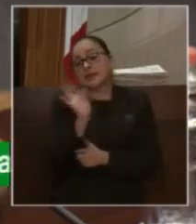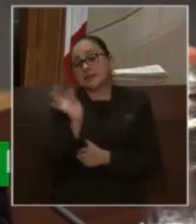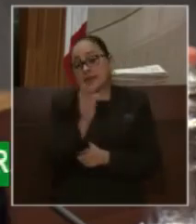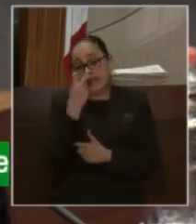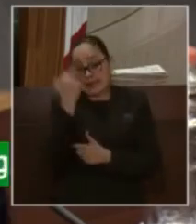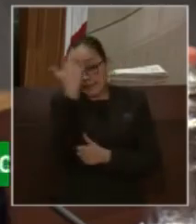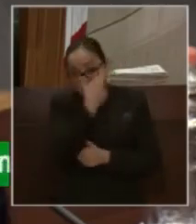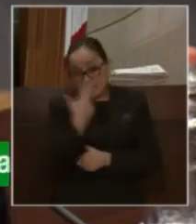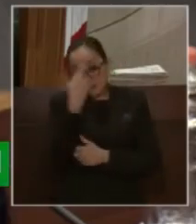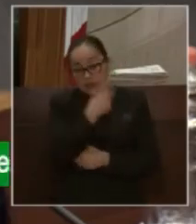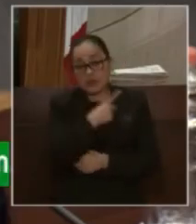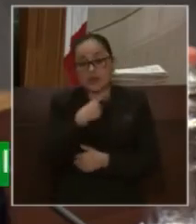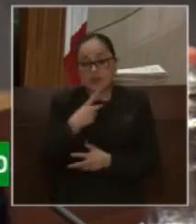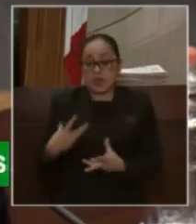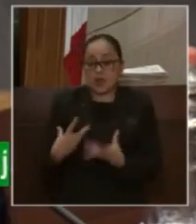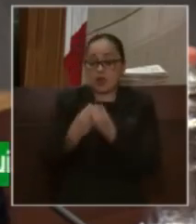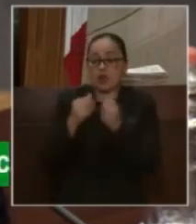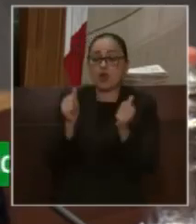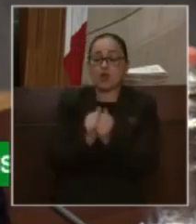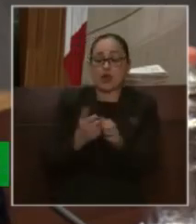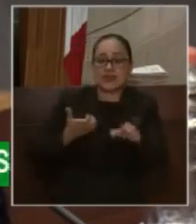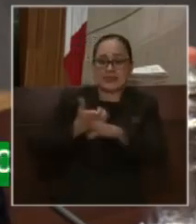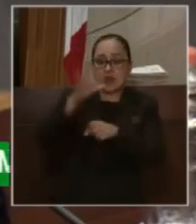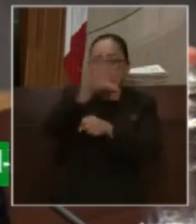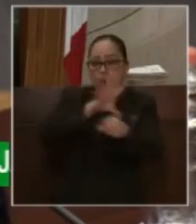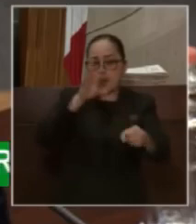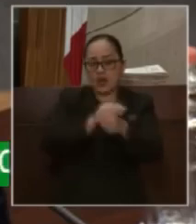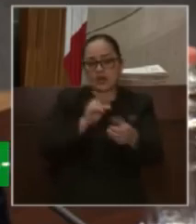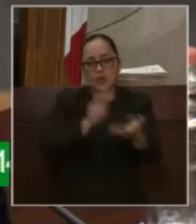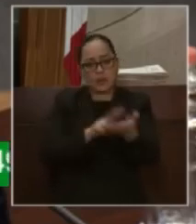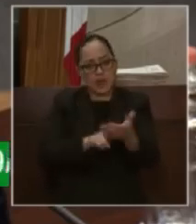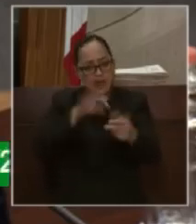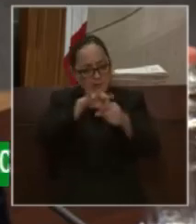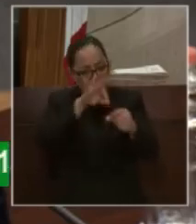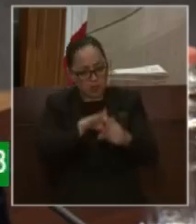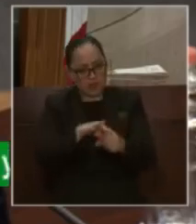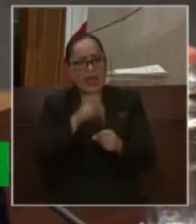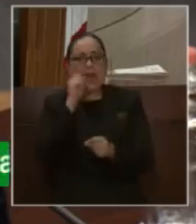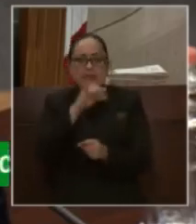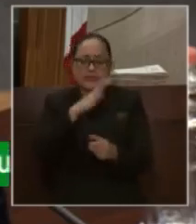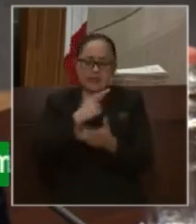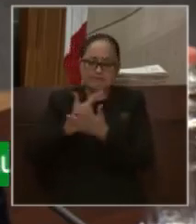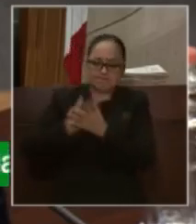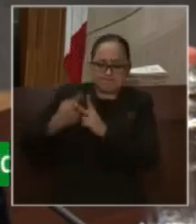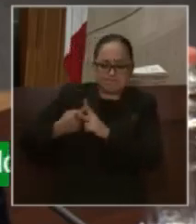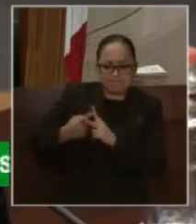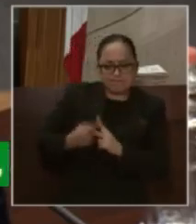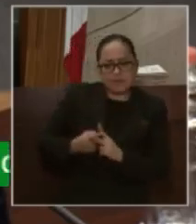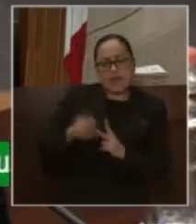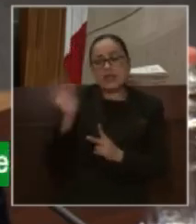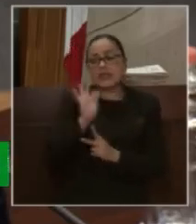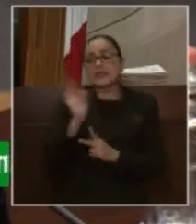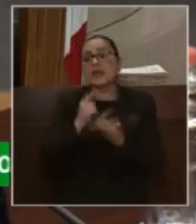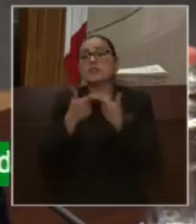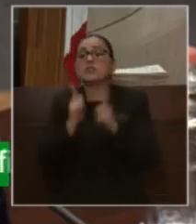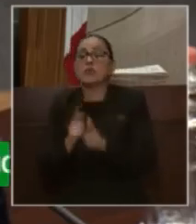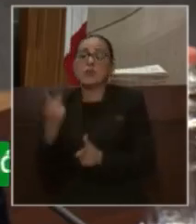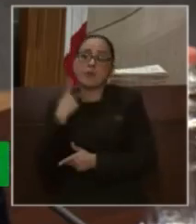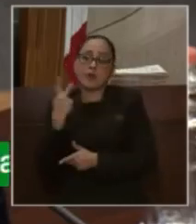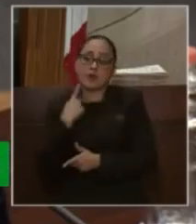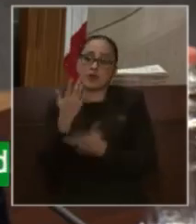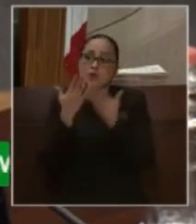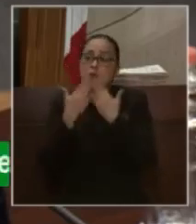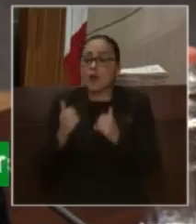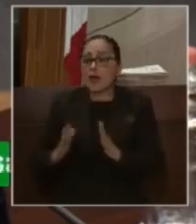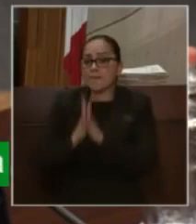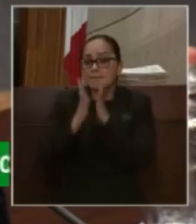esta verificación debe hacerse con la votación estatal efectiva, debido a que estima incorrecto tomar en cuenta la votación de aquellas fuerzas políticas que no